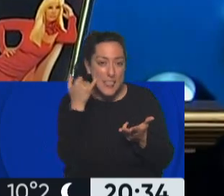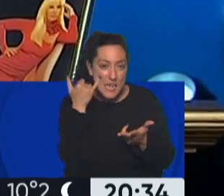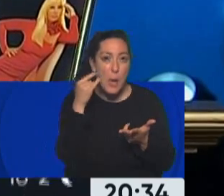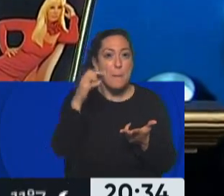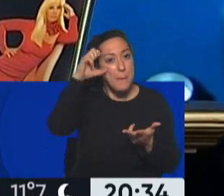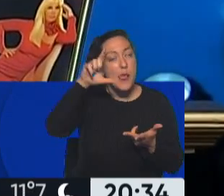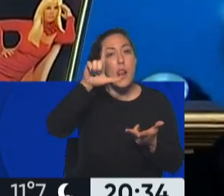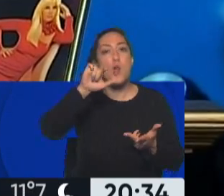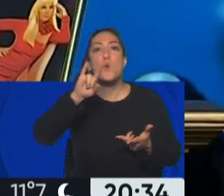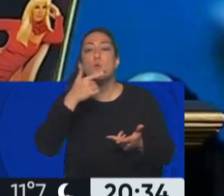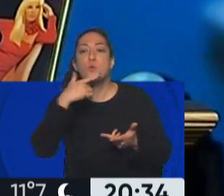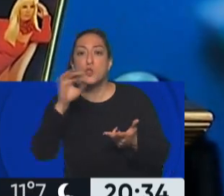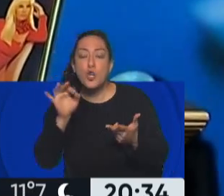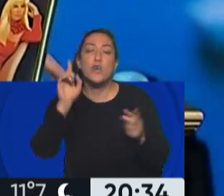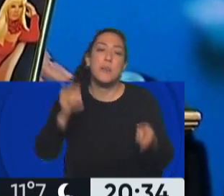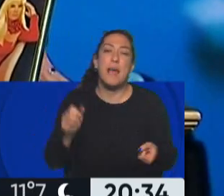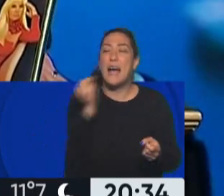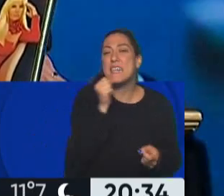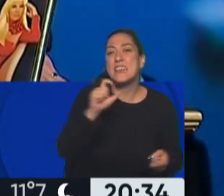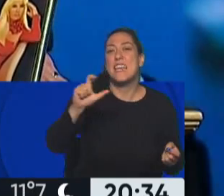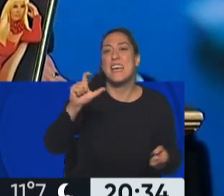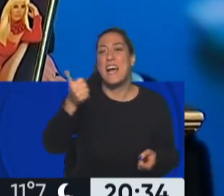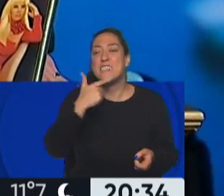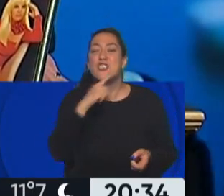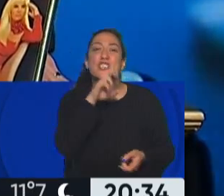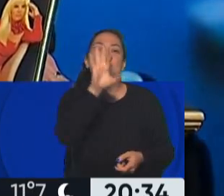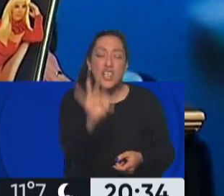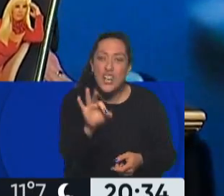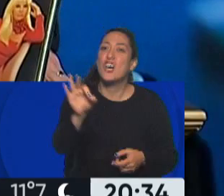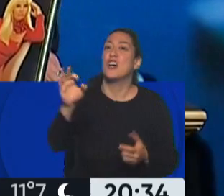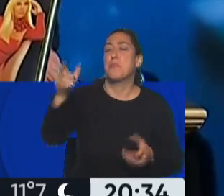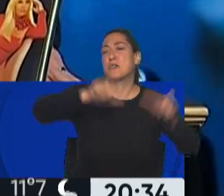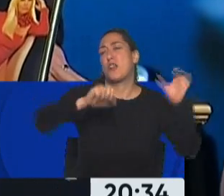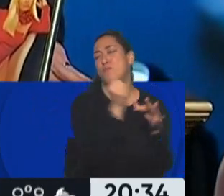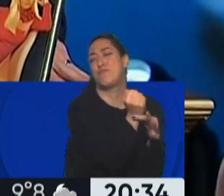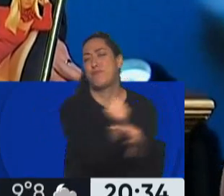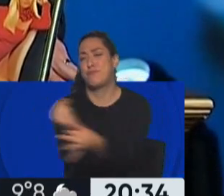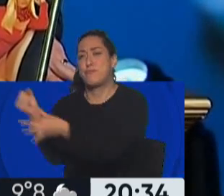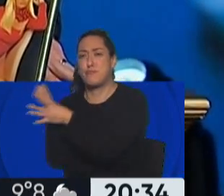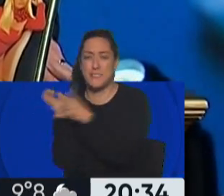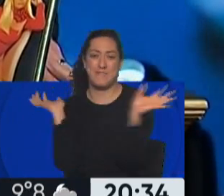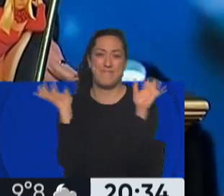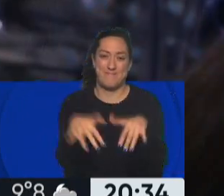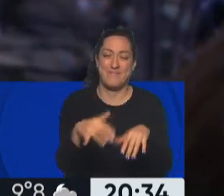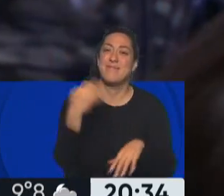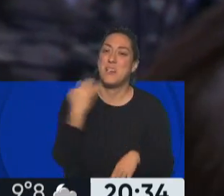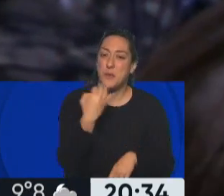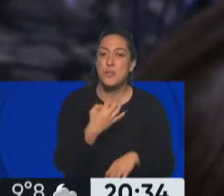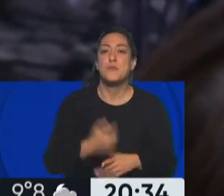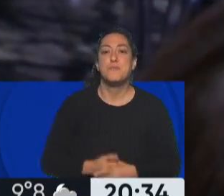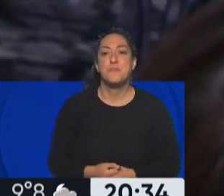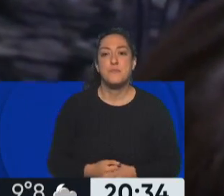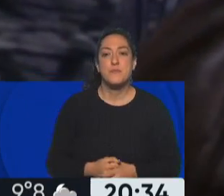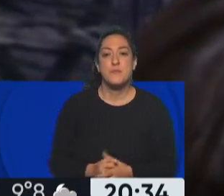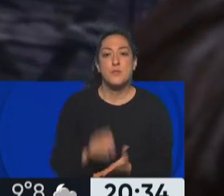además, bueno, seguro va a estar Cristian Castro y todos los famosos que te puedas imaginar van a estar acá con Susana Jiménez en esta